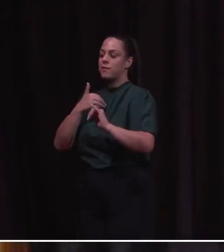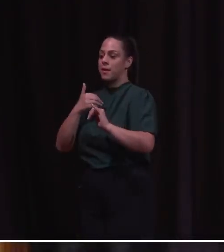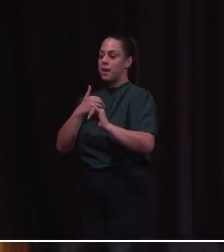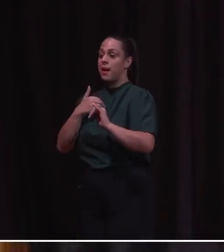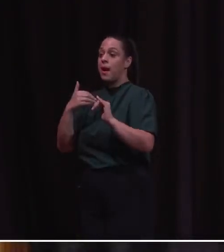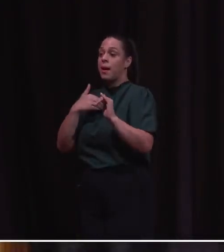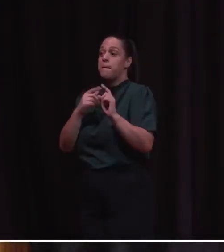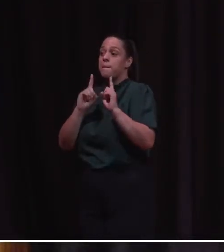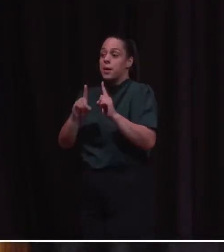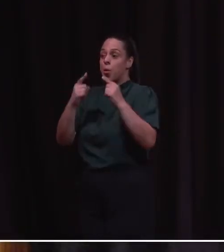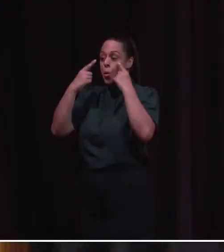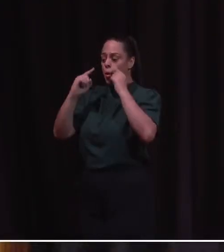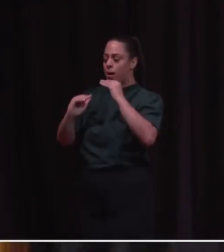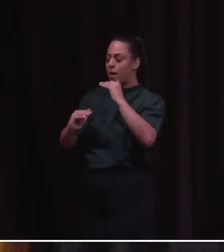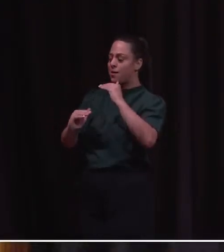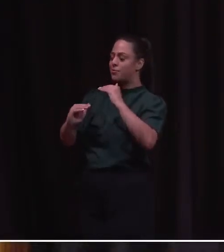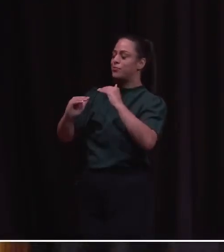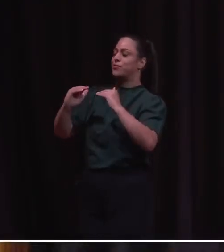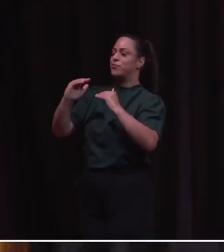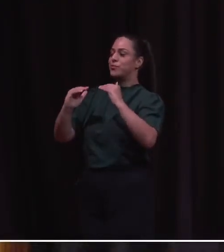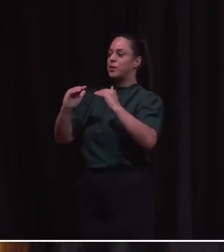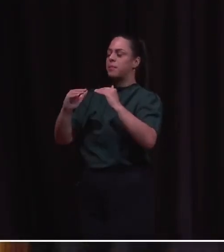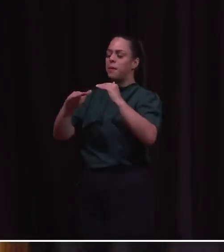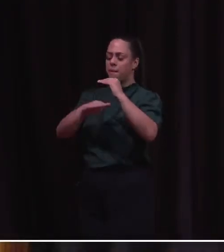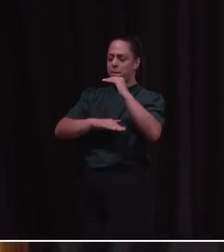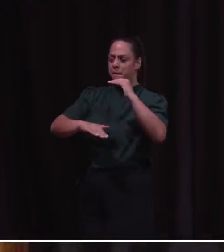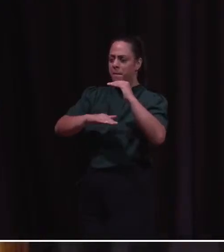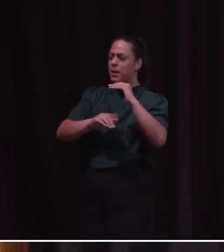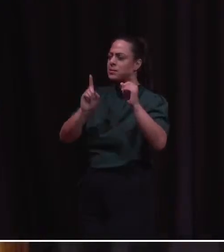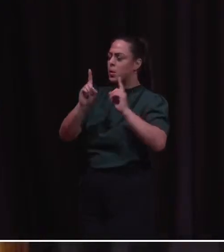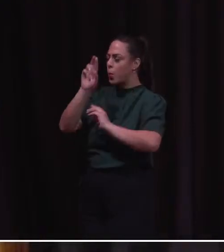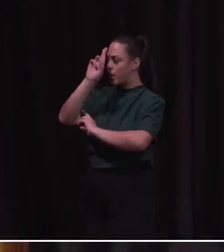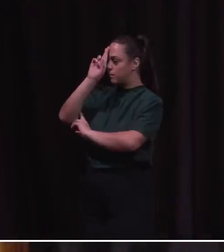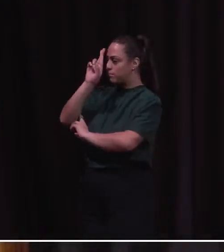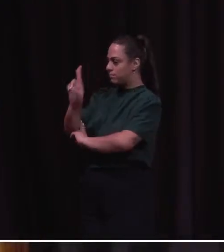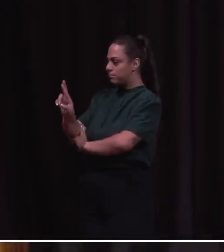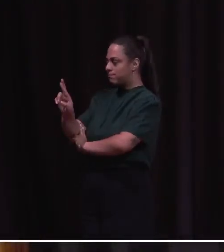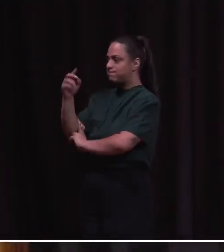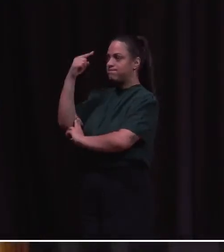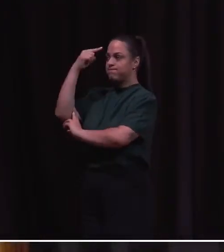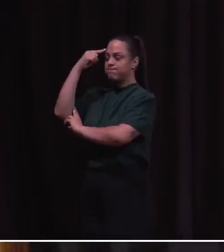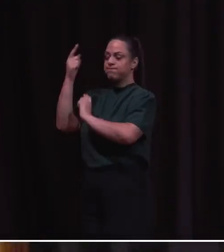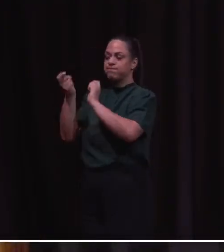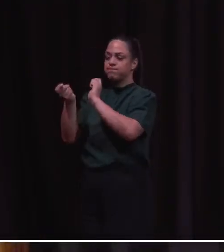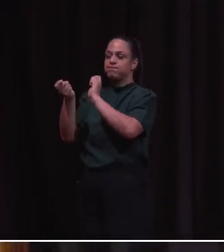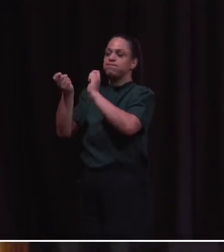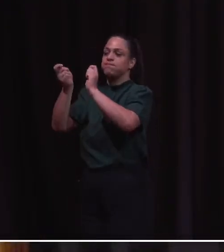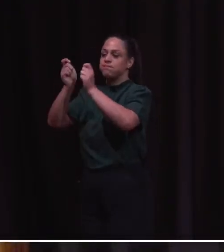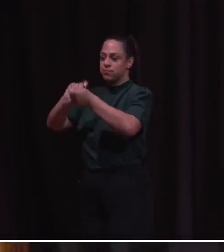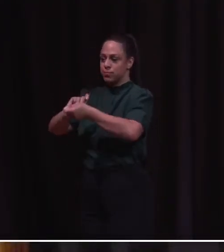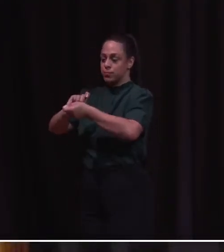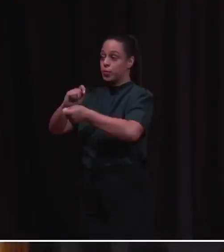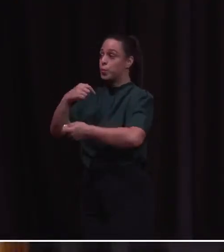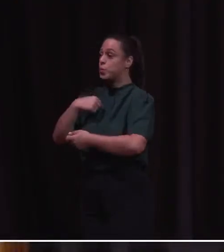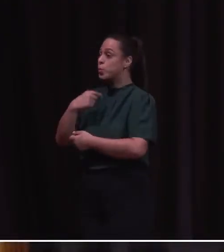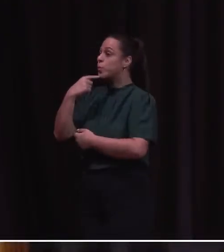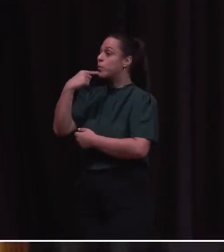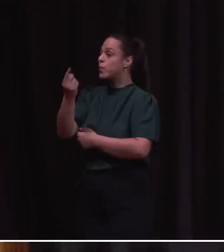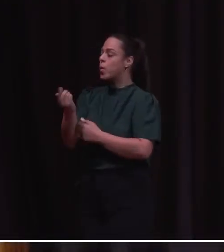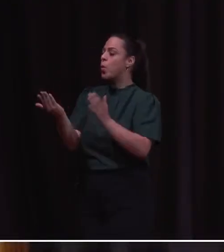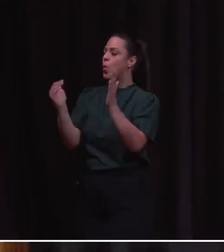en el respeto y capaz de abrir puertas para ese cambio de pensamiento que nos lleve, repito, a